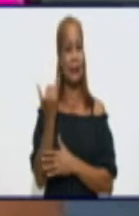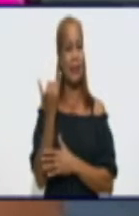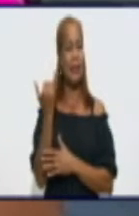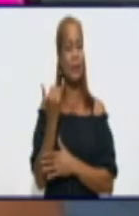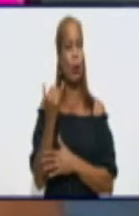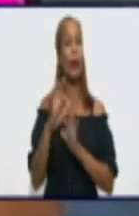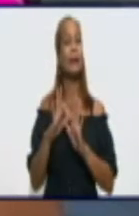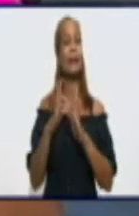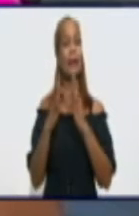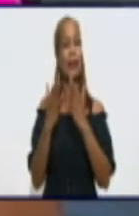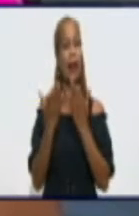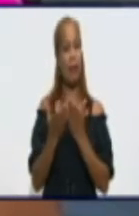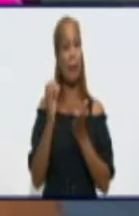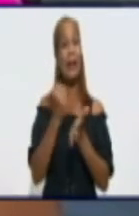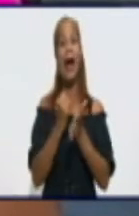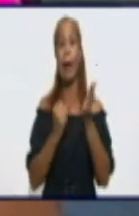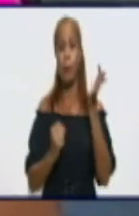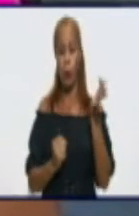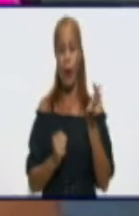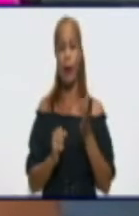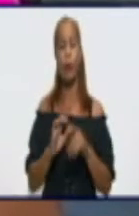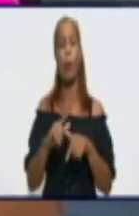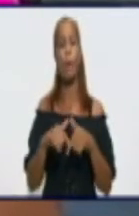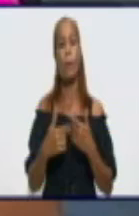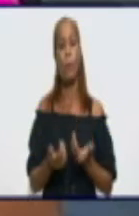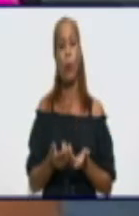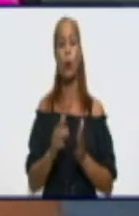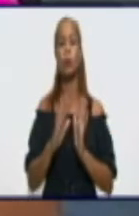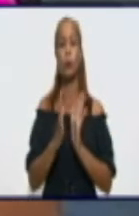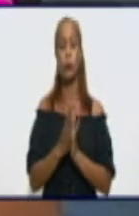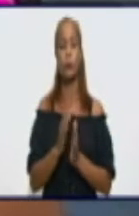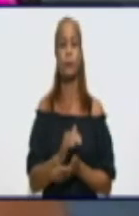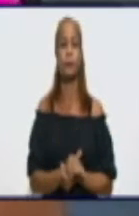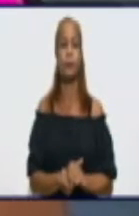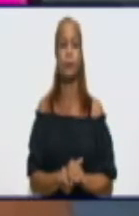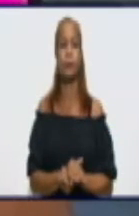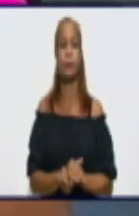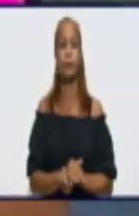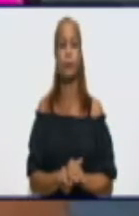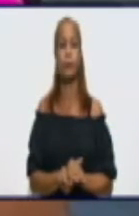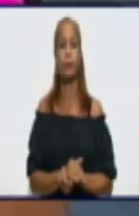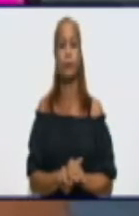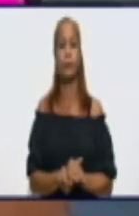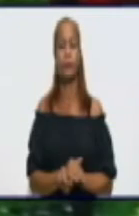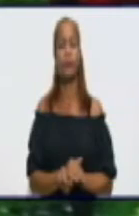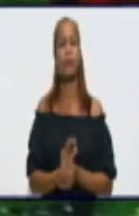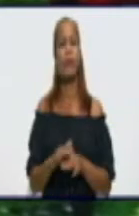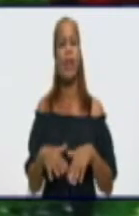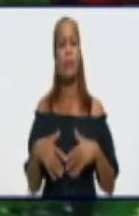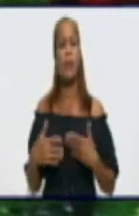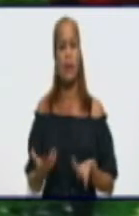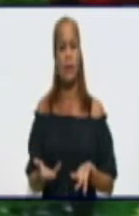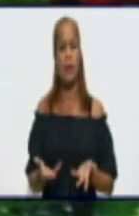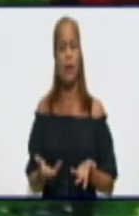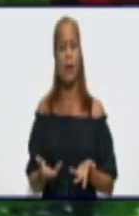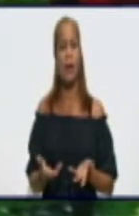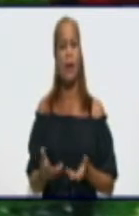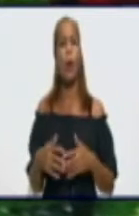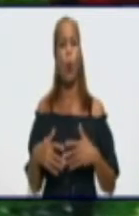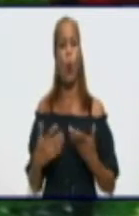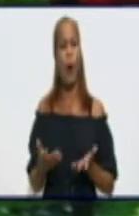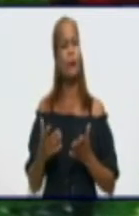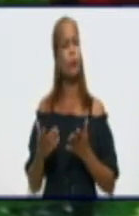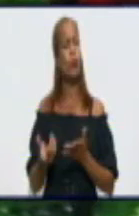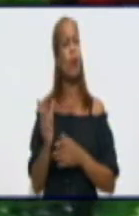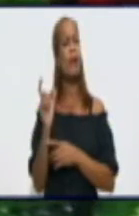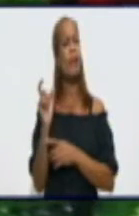Familia, aprobado por las Naciones Unidas en 1993. ¿Desde cuándo se celebra el Día Internacional